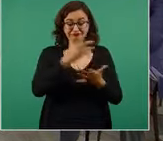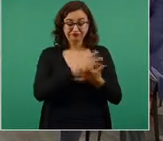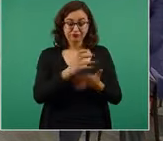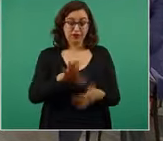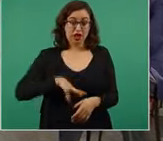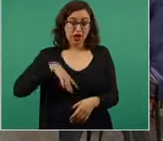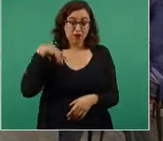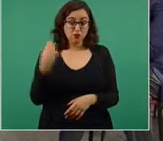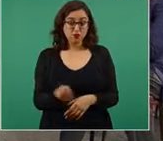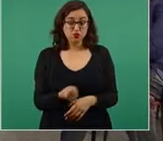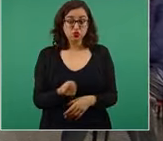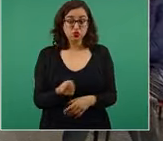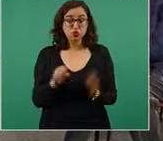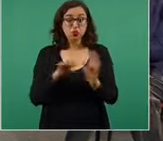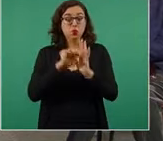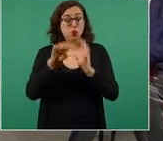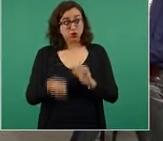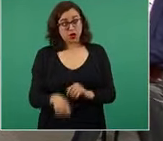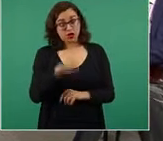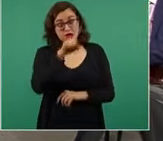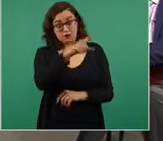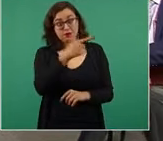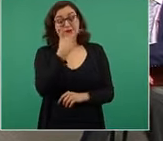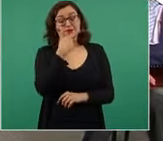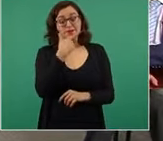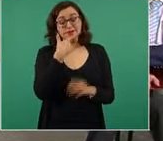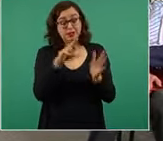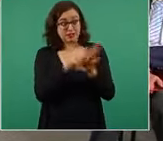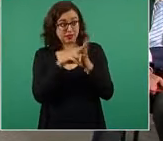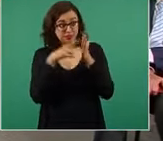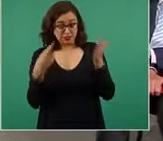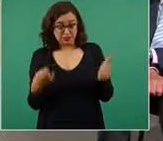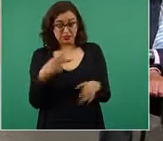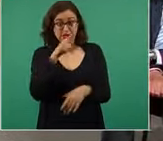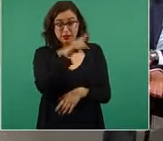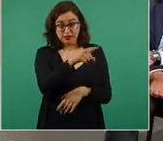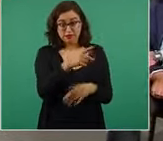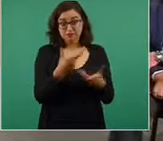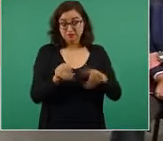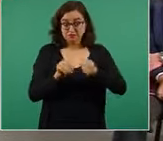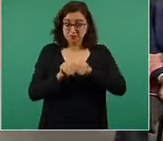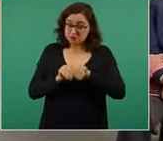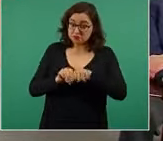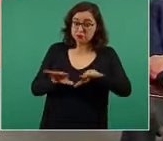esa revista, ¿qué es lo que hace?